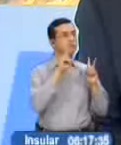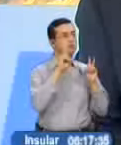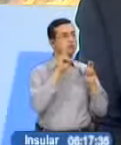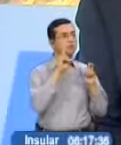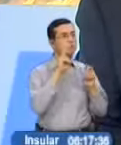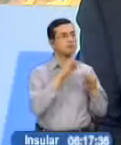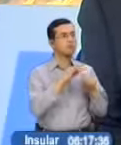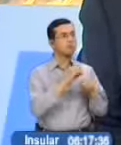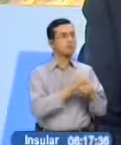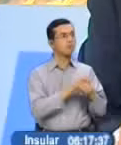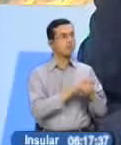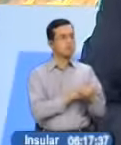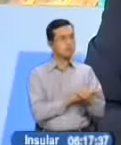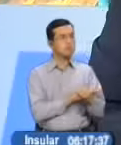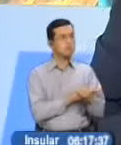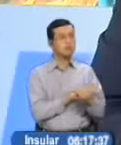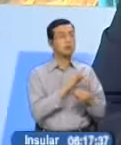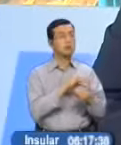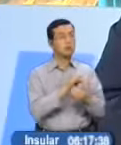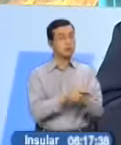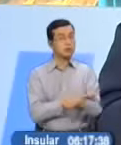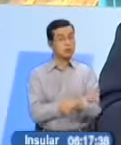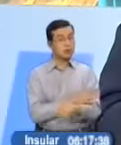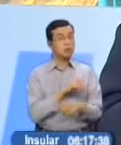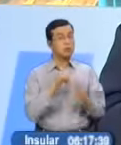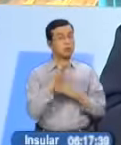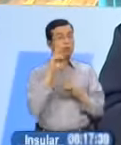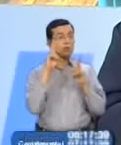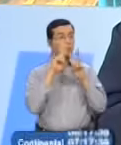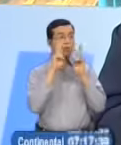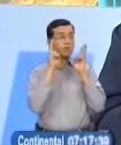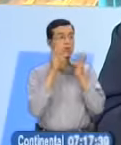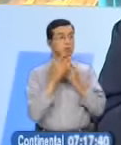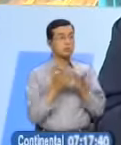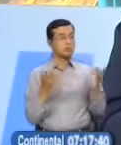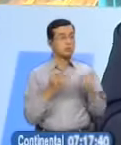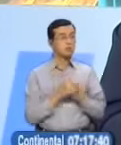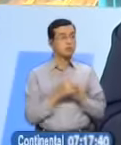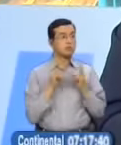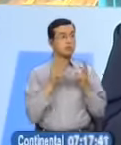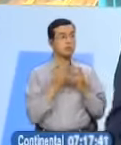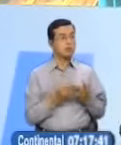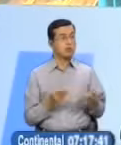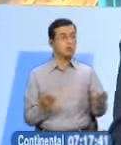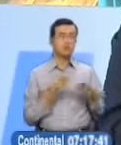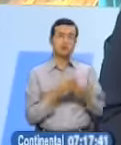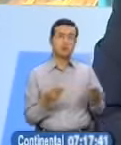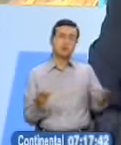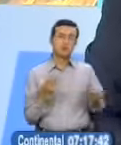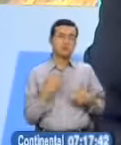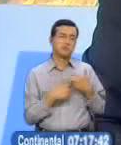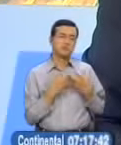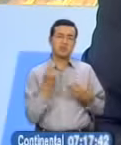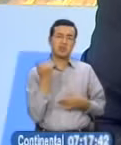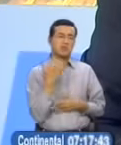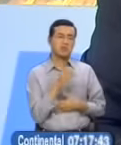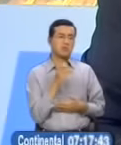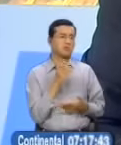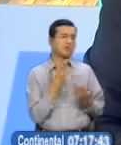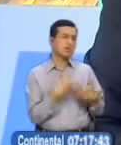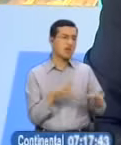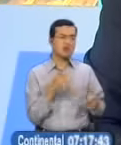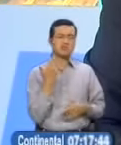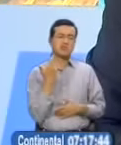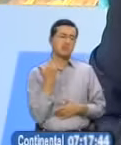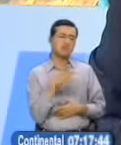muy sensible y es muy sensible, no solo por el tema del tema material, porque lo material se resuelve con plata, que